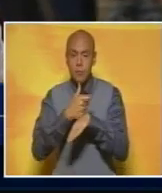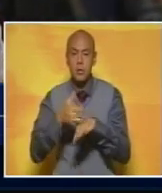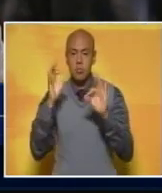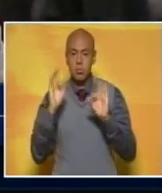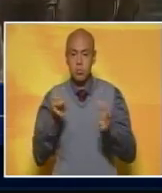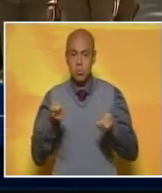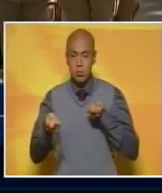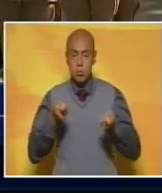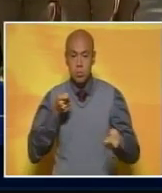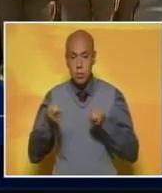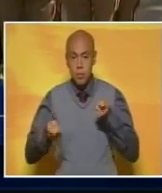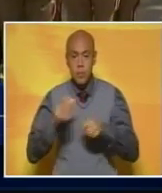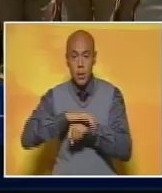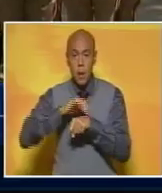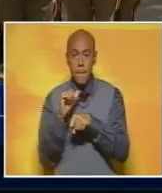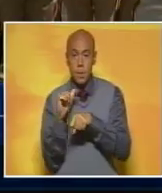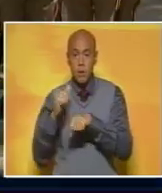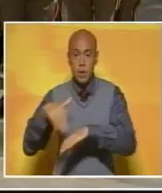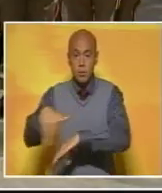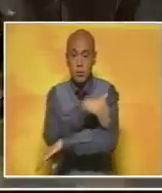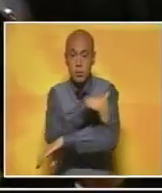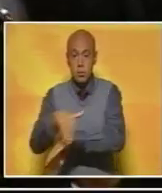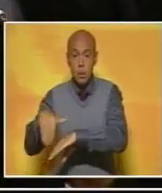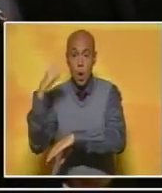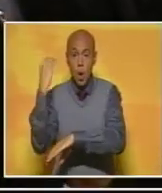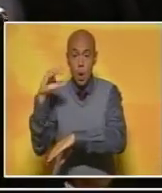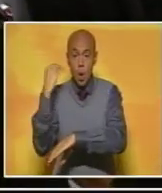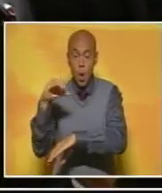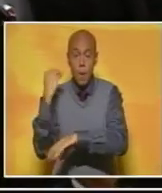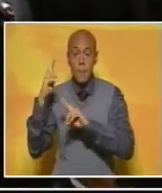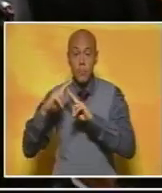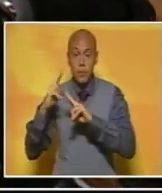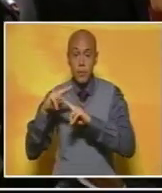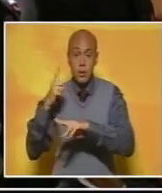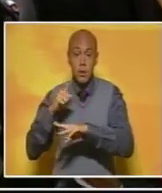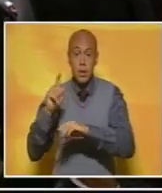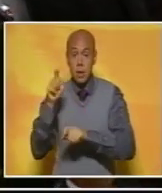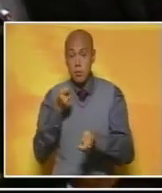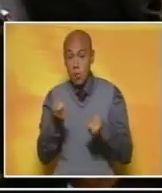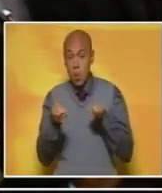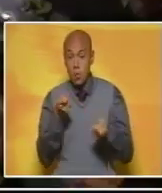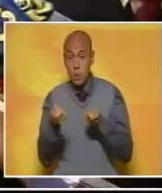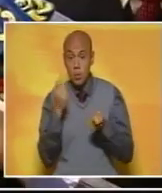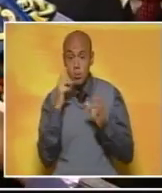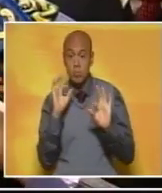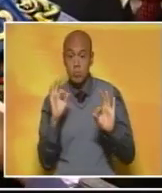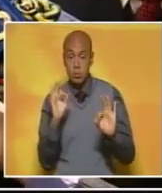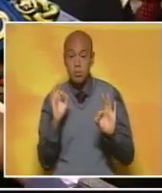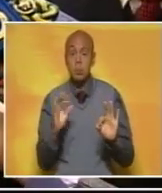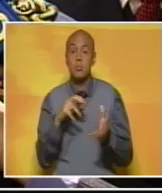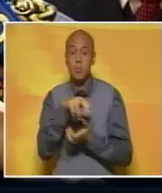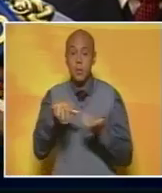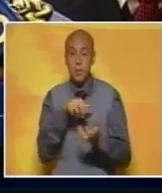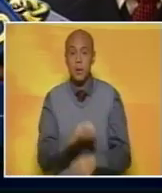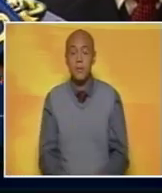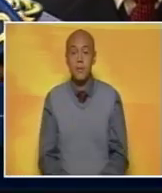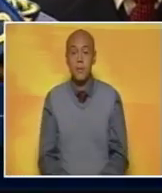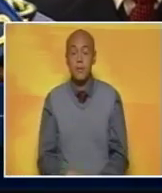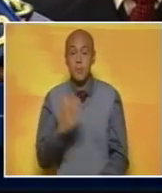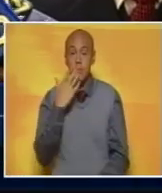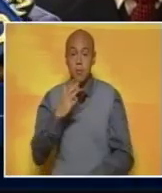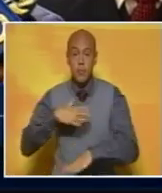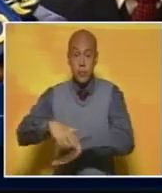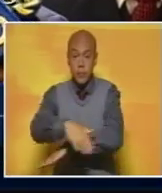y policial de la zona fronteriza para evitar que se generen hechos irregulares. Los urabeños,